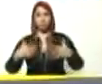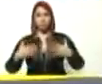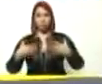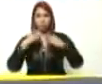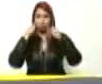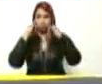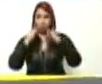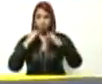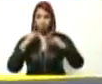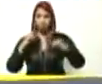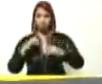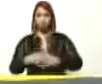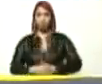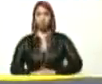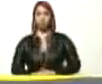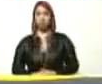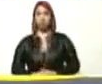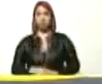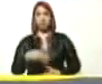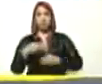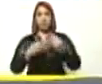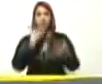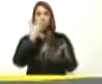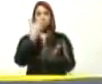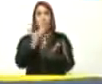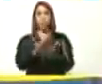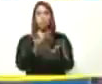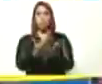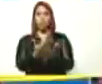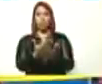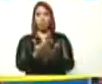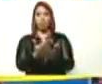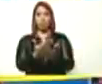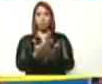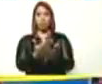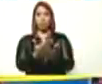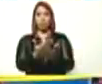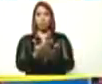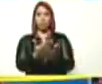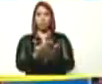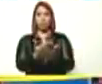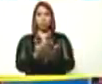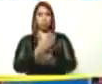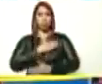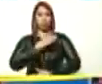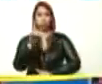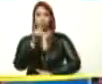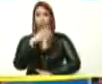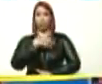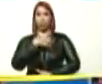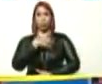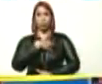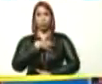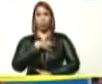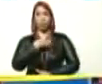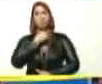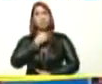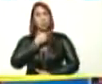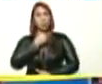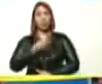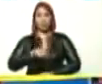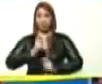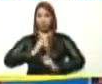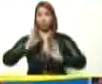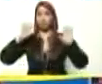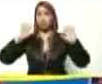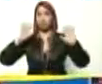que se haga esta propuesta no me corresponde a mí a mí me gustaría que me correspondiera